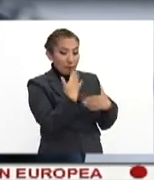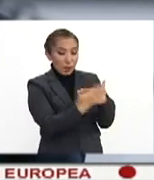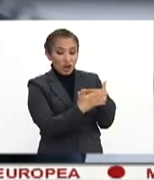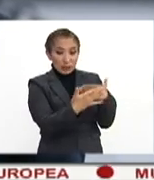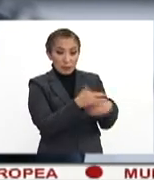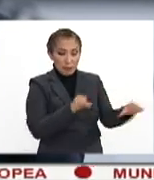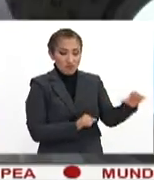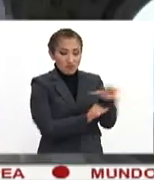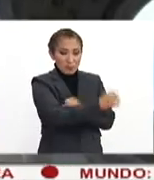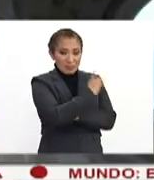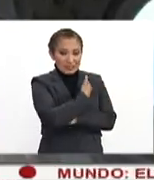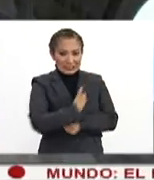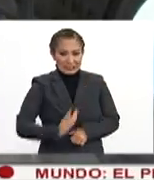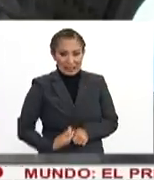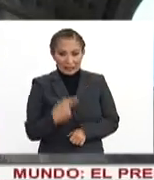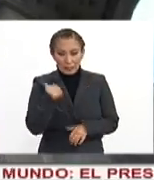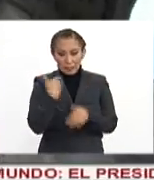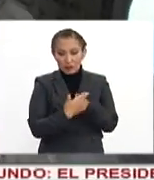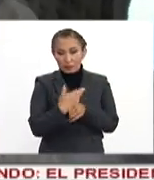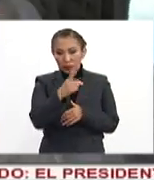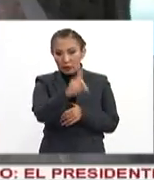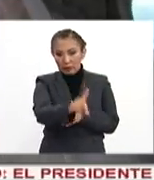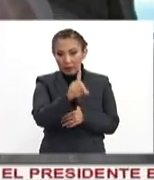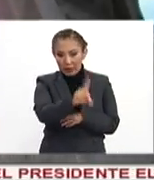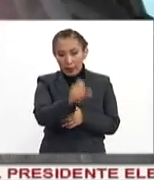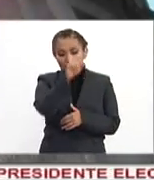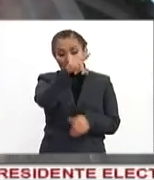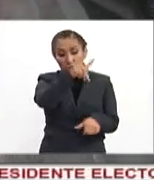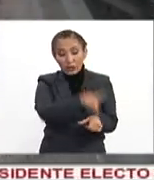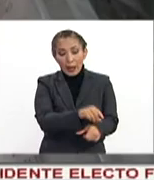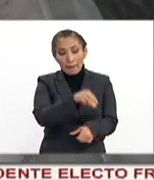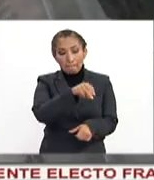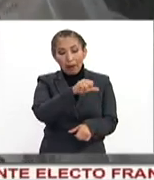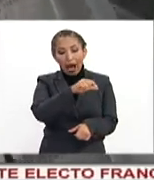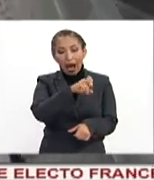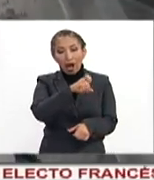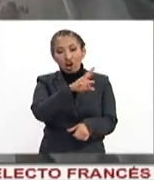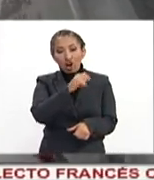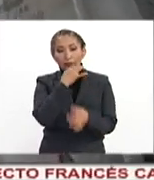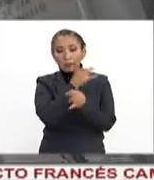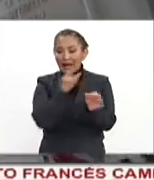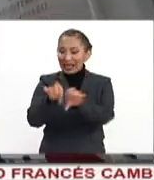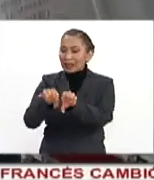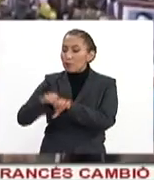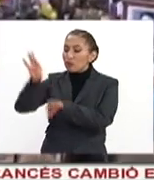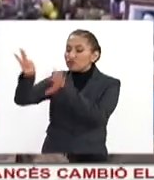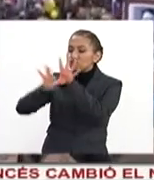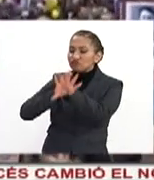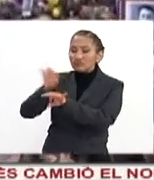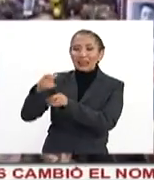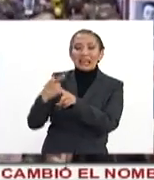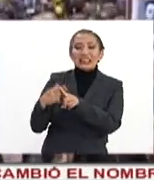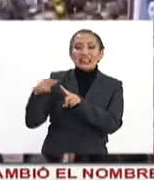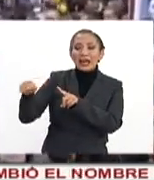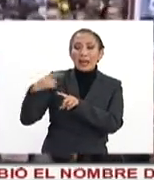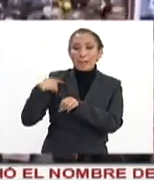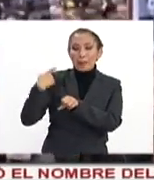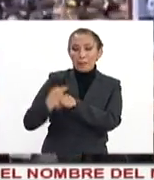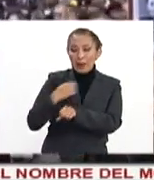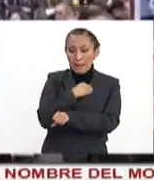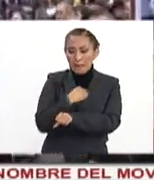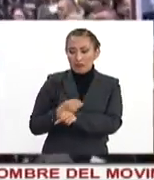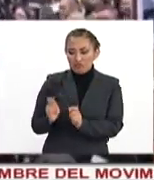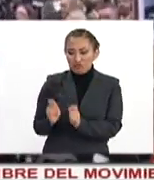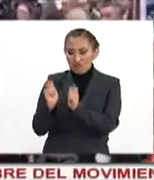realizará el próximo domingo, mismo día en que Macron anunciará su gabinete y a quién será su primer